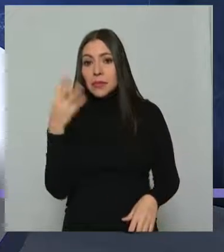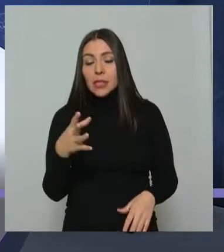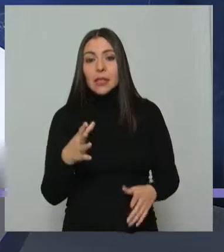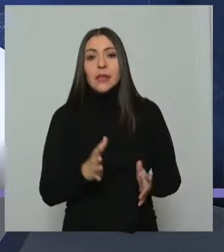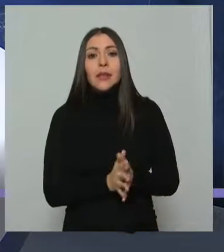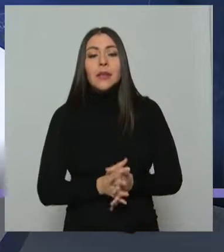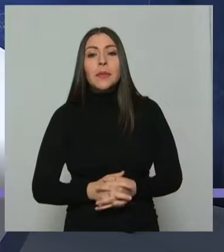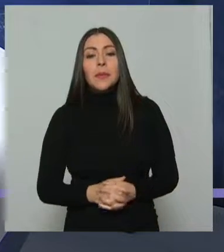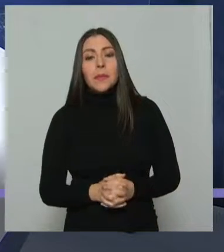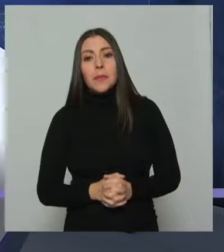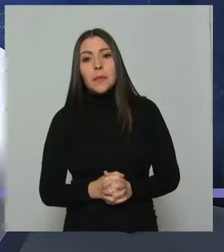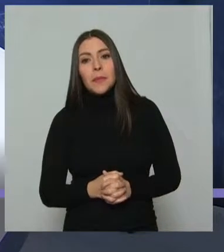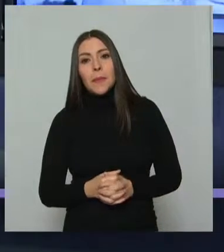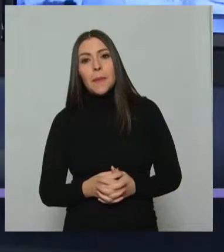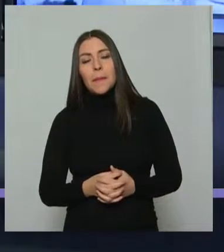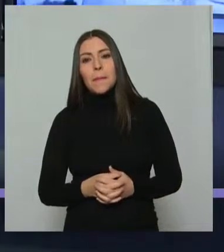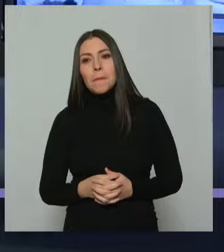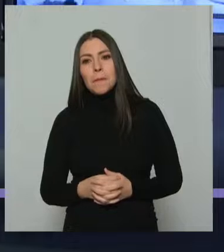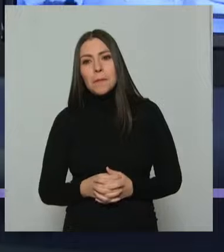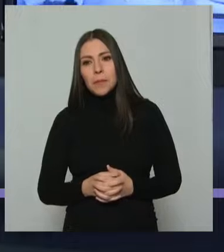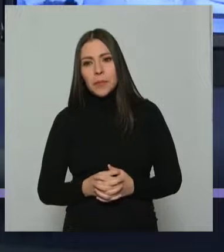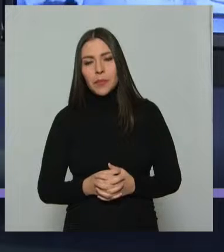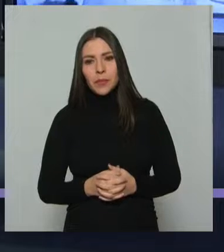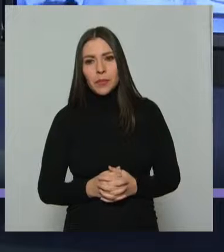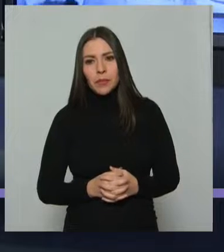tiene una calidad